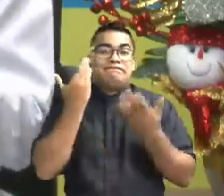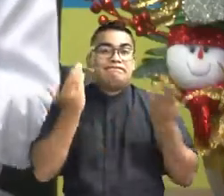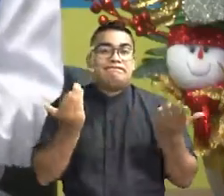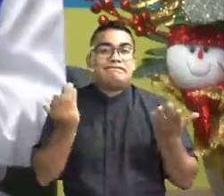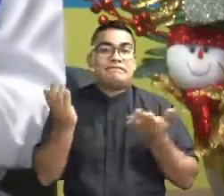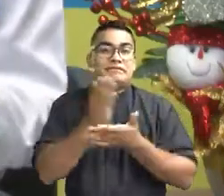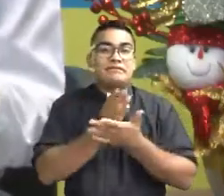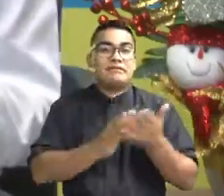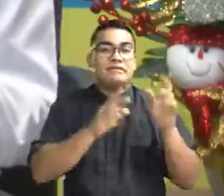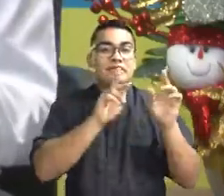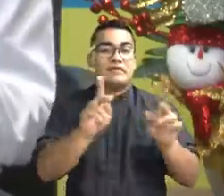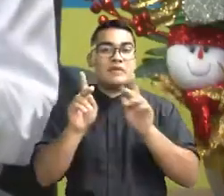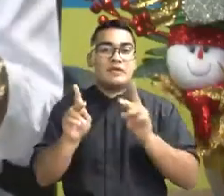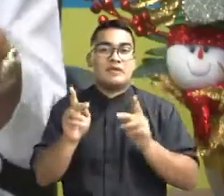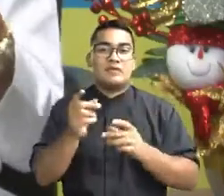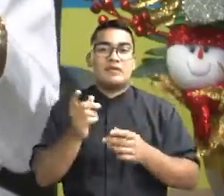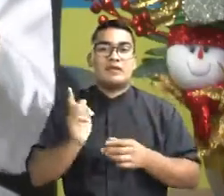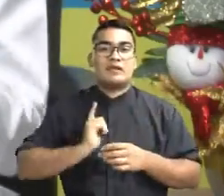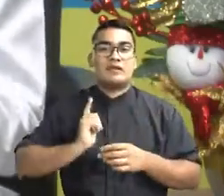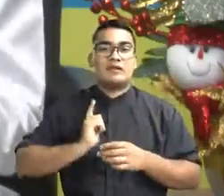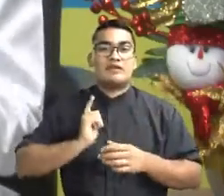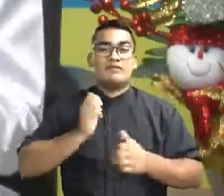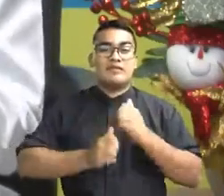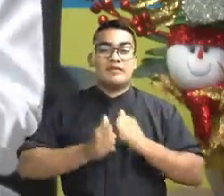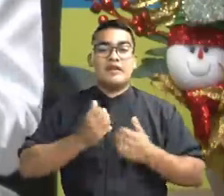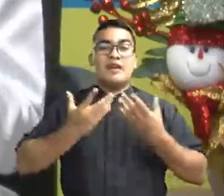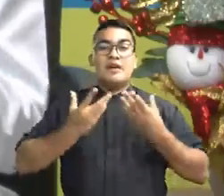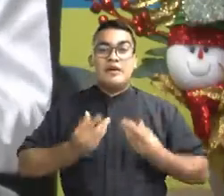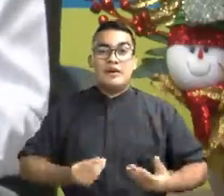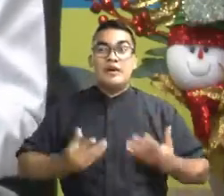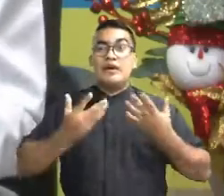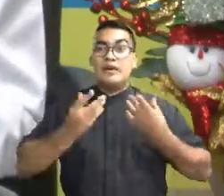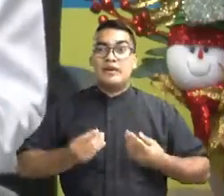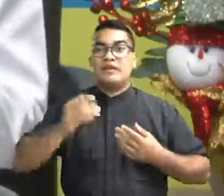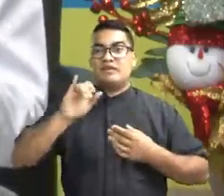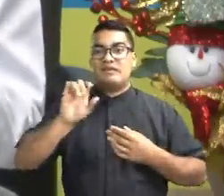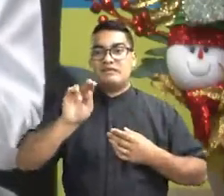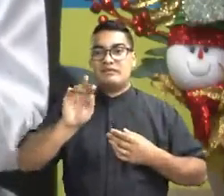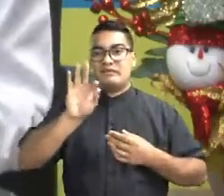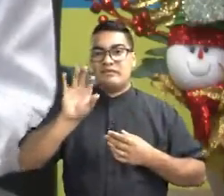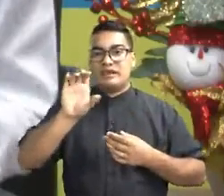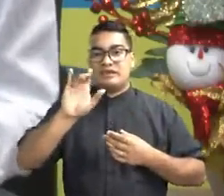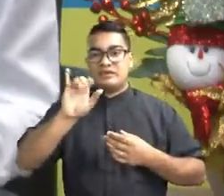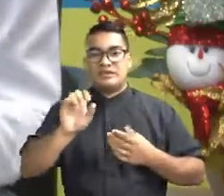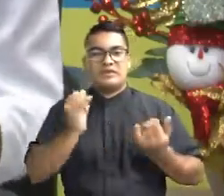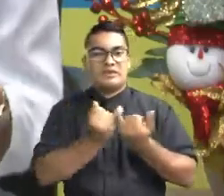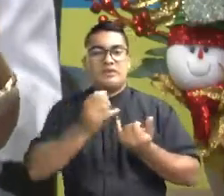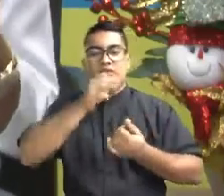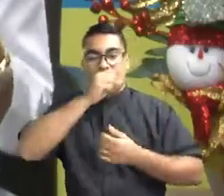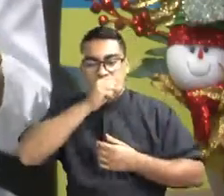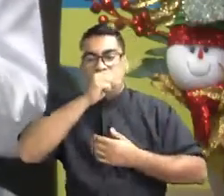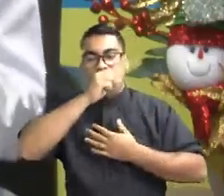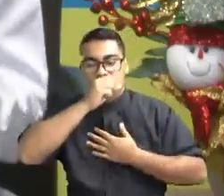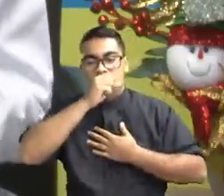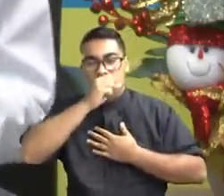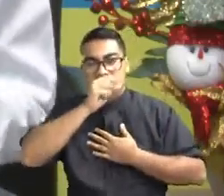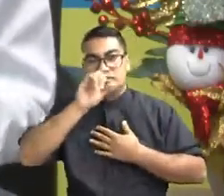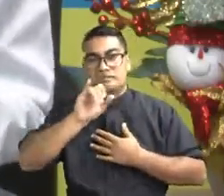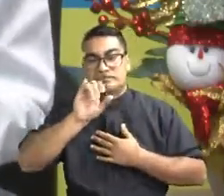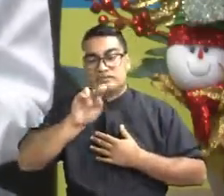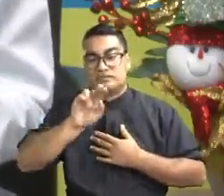de pacientes es porque hay una sobreinfección pulmonar agregada, que puede ser una neumonía, que puede ser una enfermedad